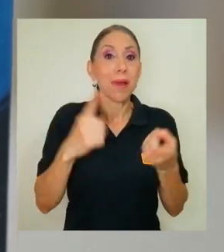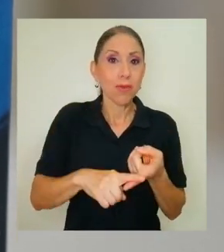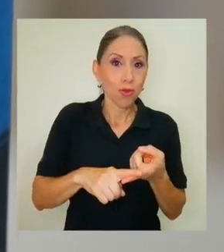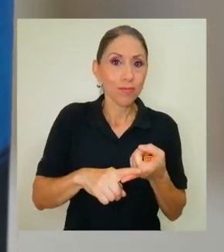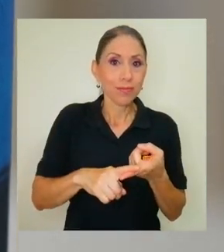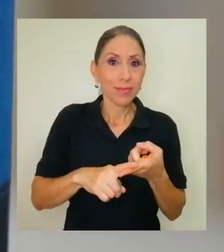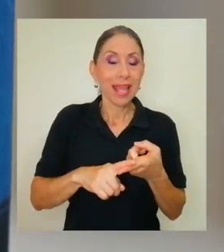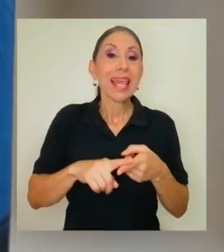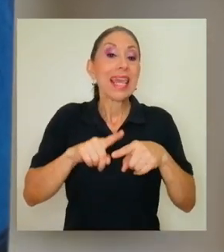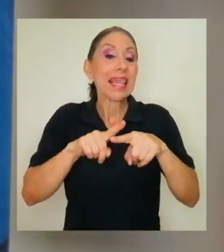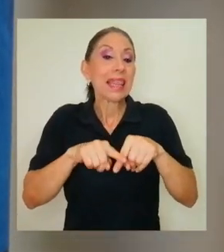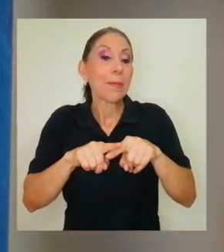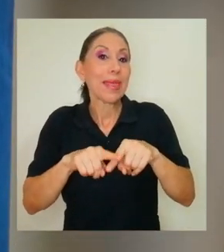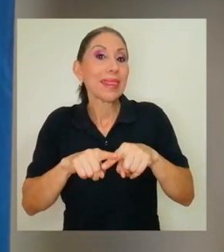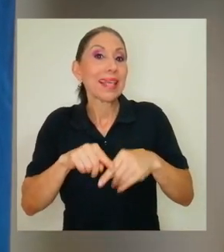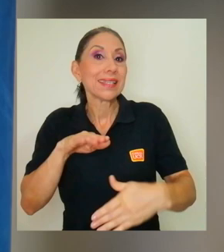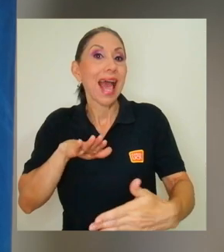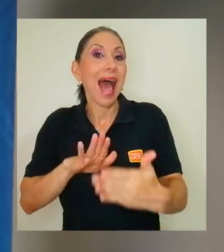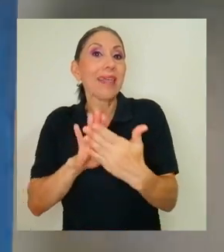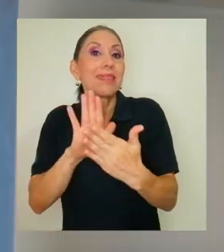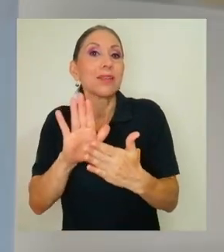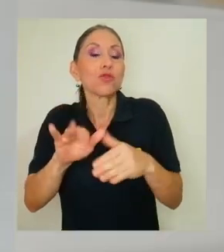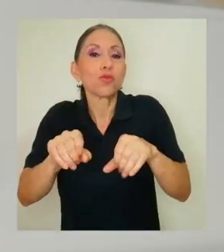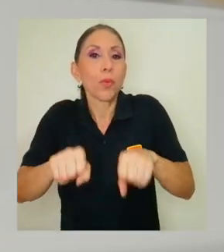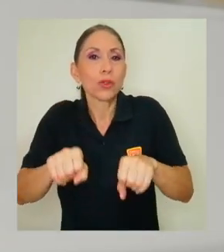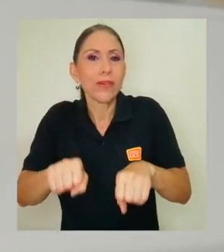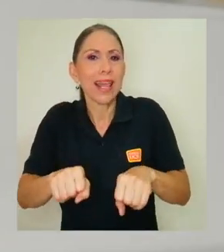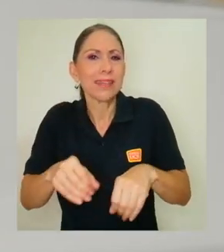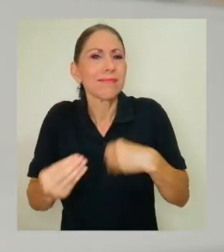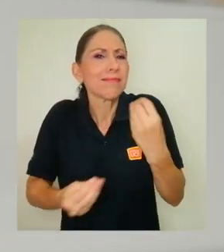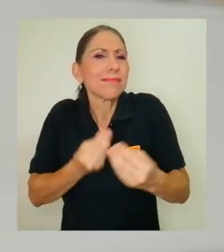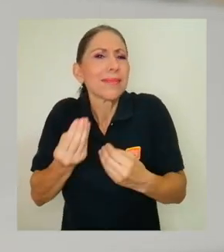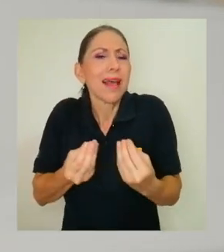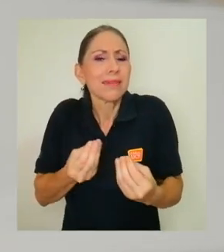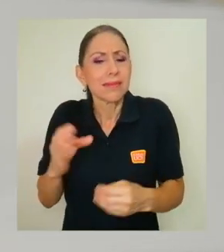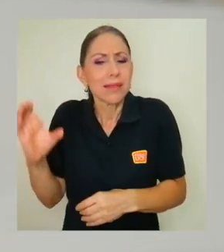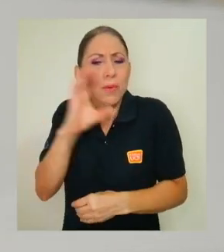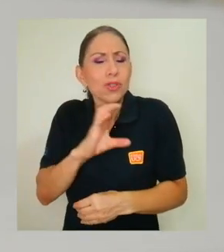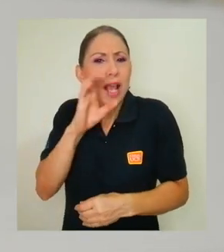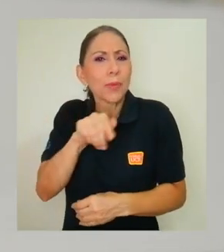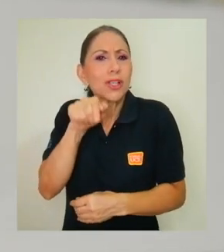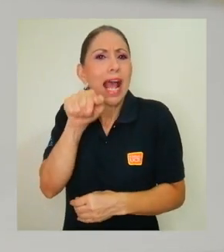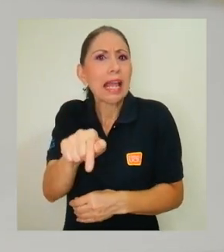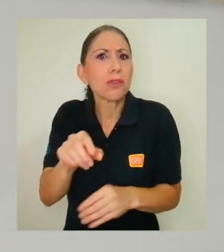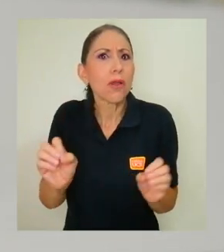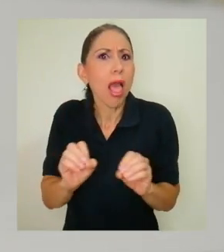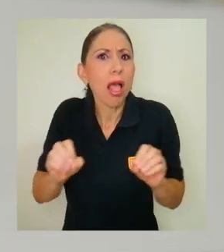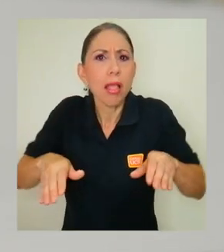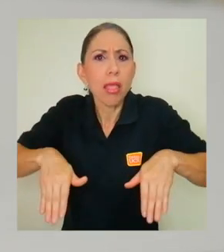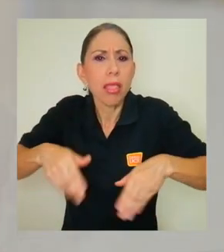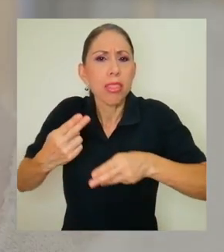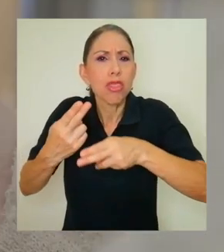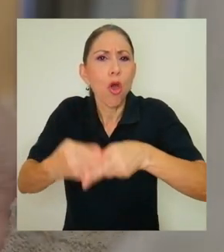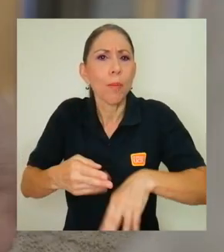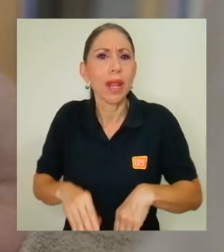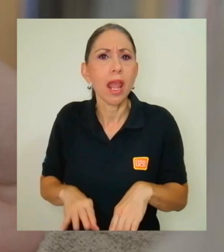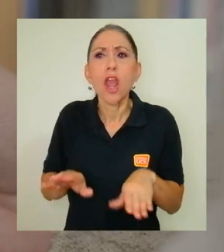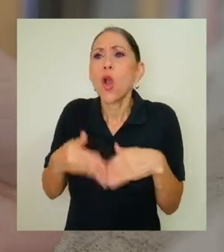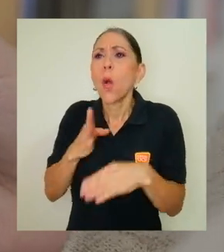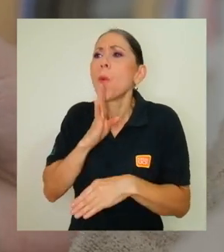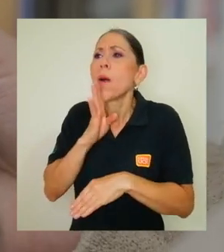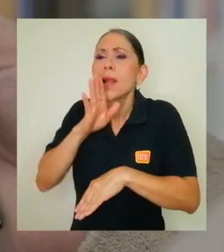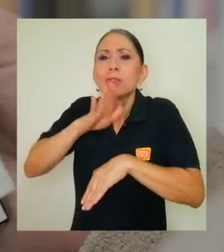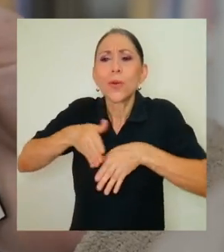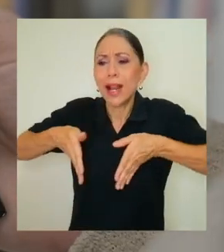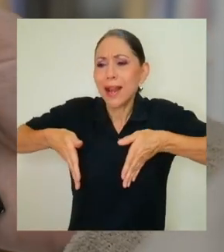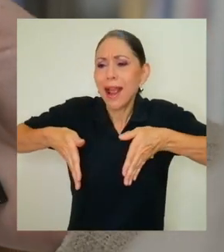español y de la dependencia ante sus posibilidades, ¿qué tal si buscamos aquello definitivamente falto de nombre? ¿Cómo referirse